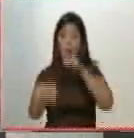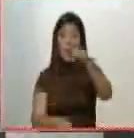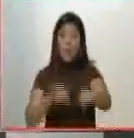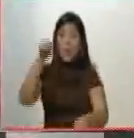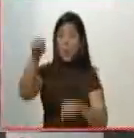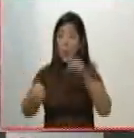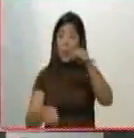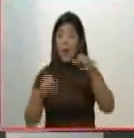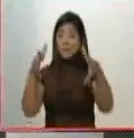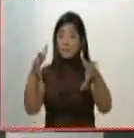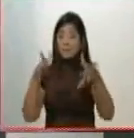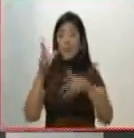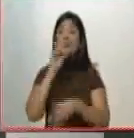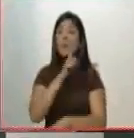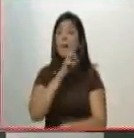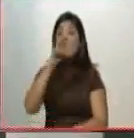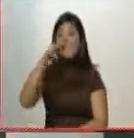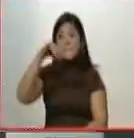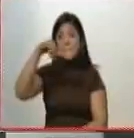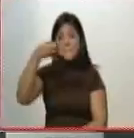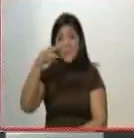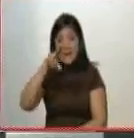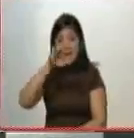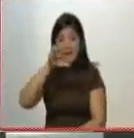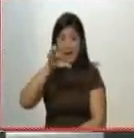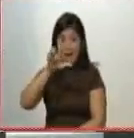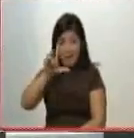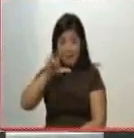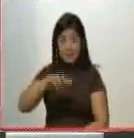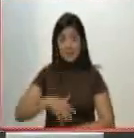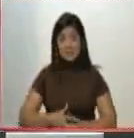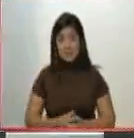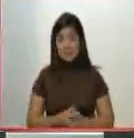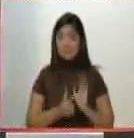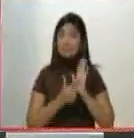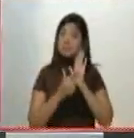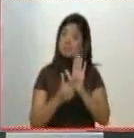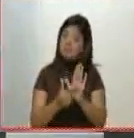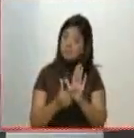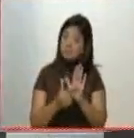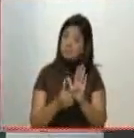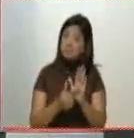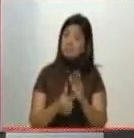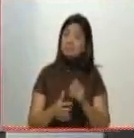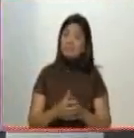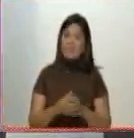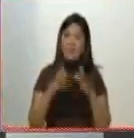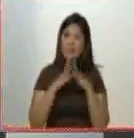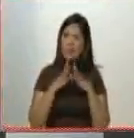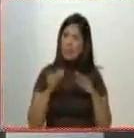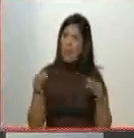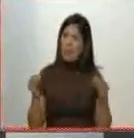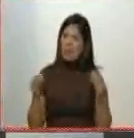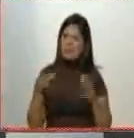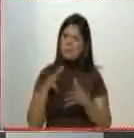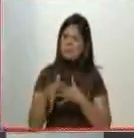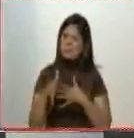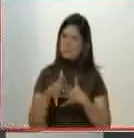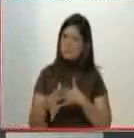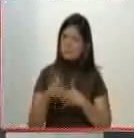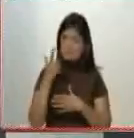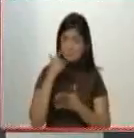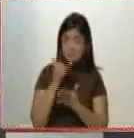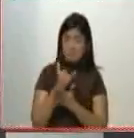ruta, Miguel Ueto, hace muestras de los dotes y las habilidades para